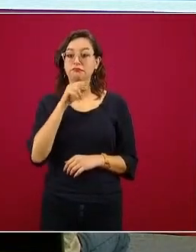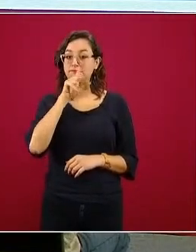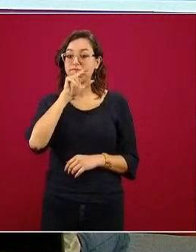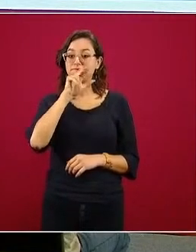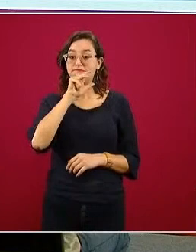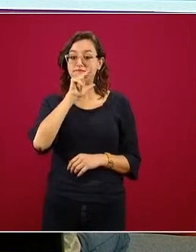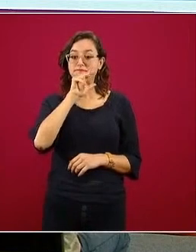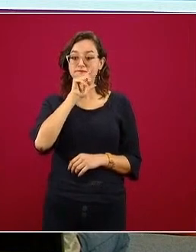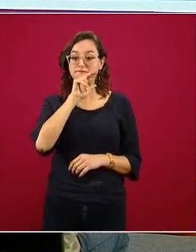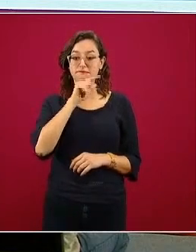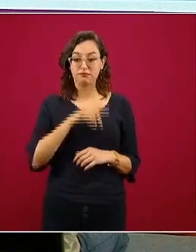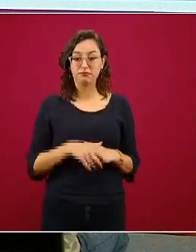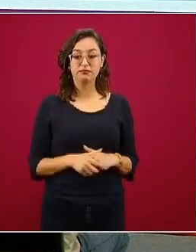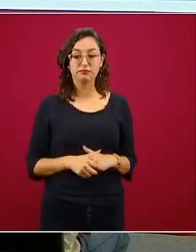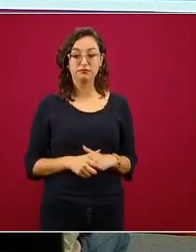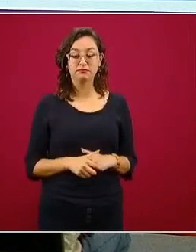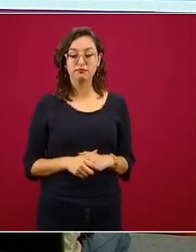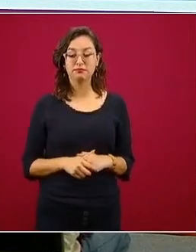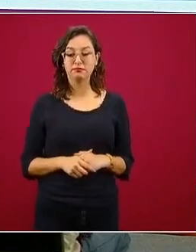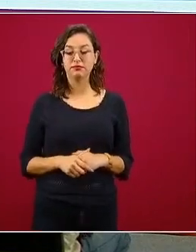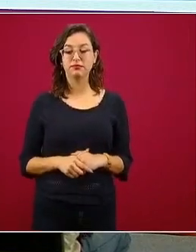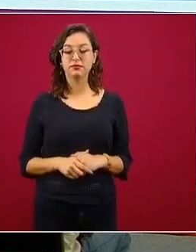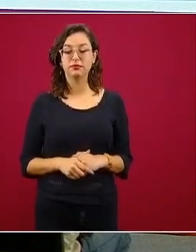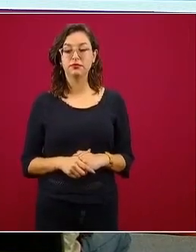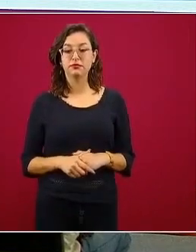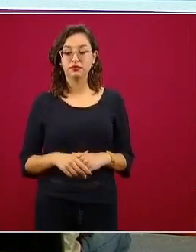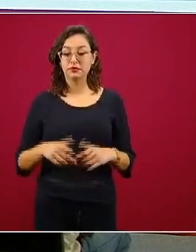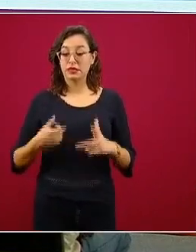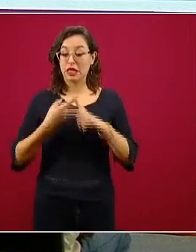preocupante. Hemos dicho aquí desde el